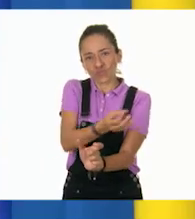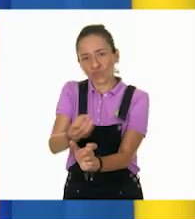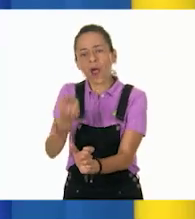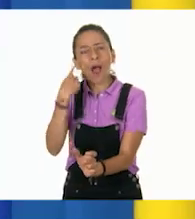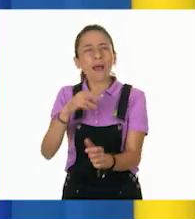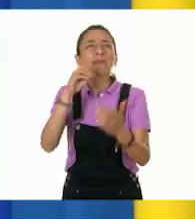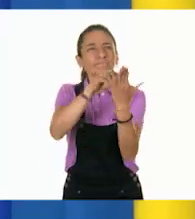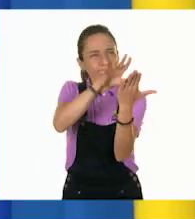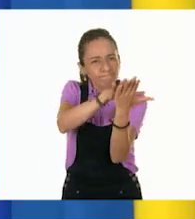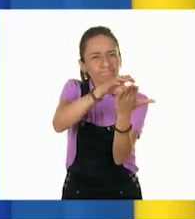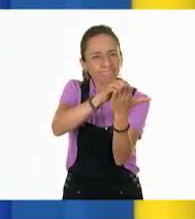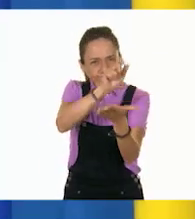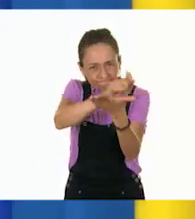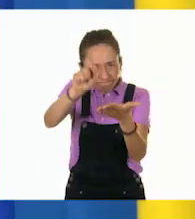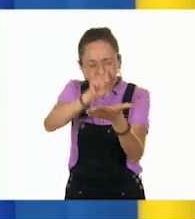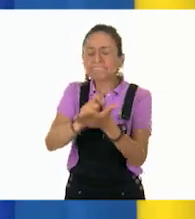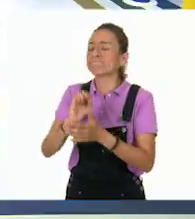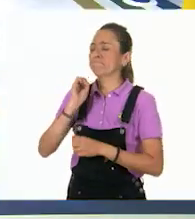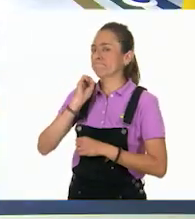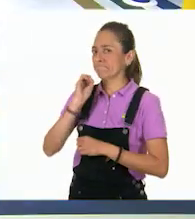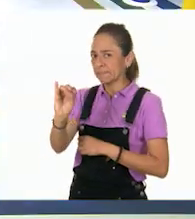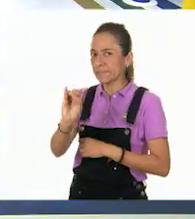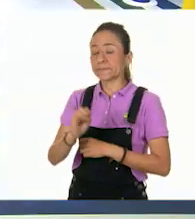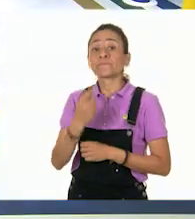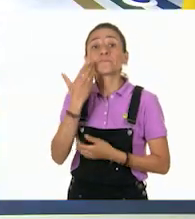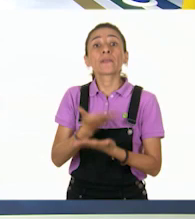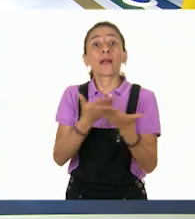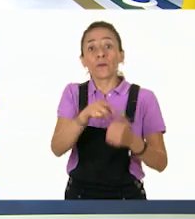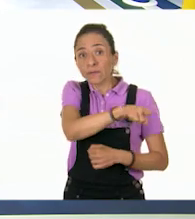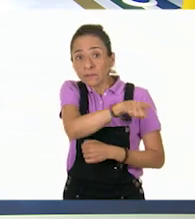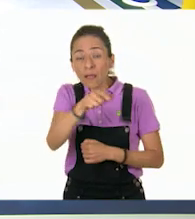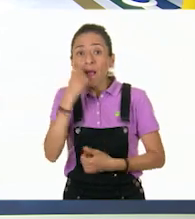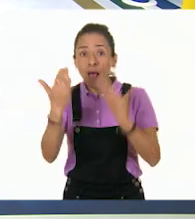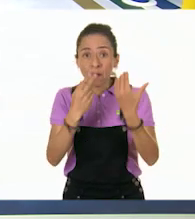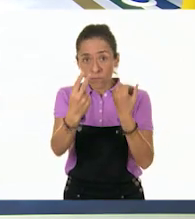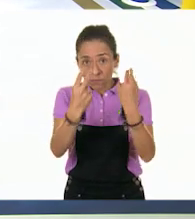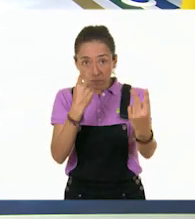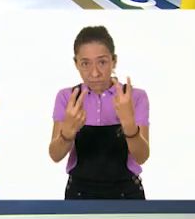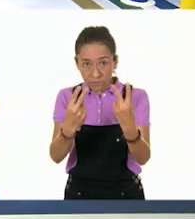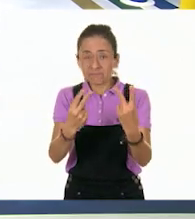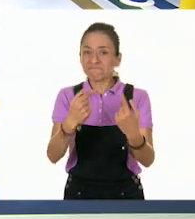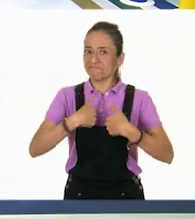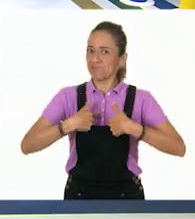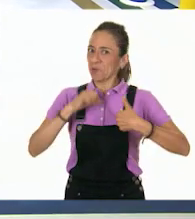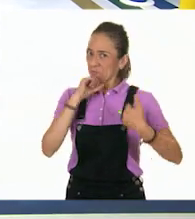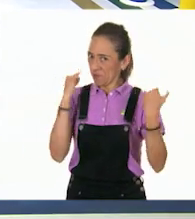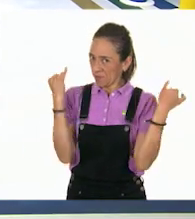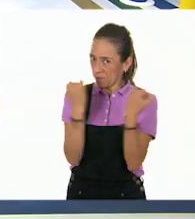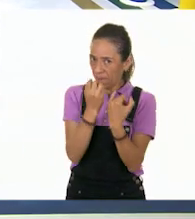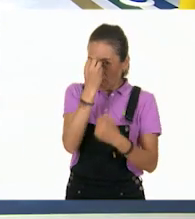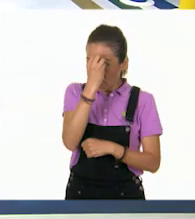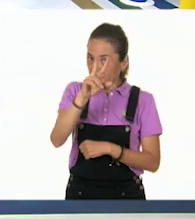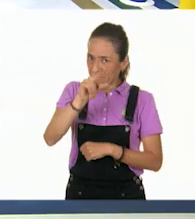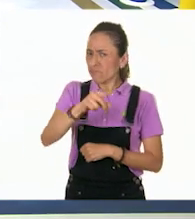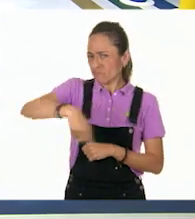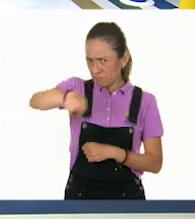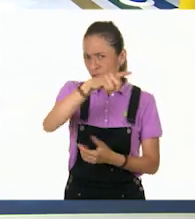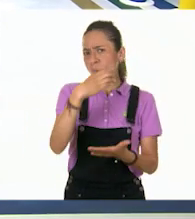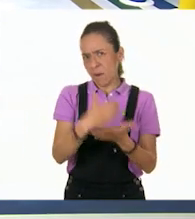maestra. Entonces, también para que los alumnos que nos ven en casa y yo no lo olvidemos, ustedes también anótenlo en su